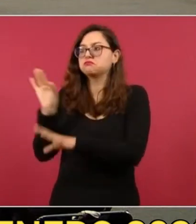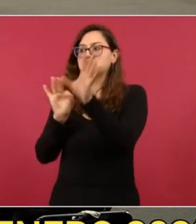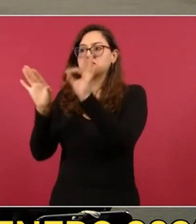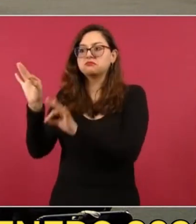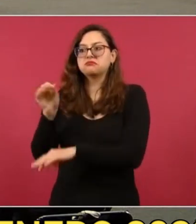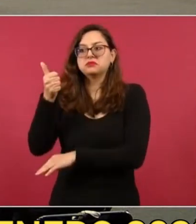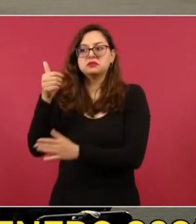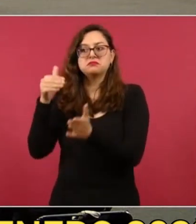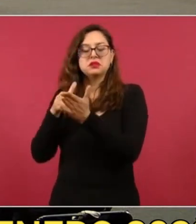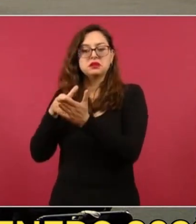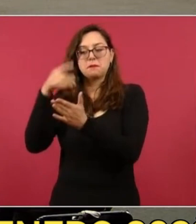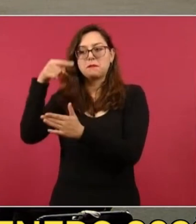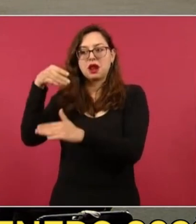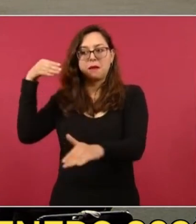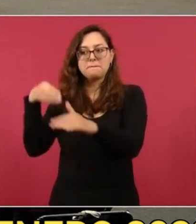pero